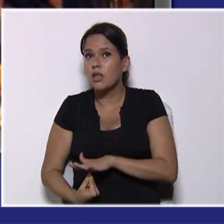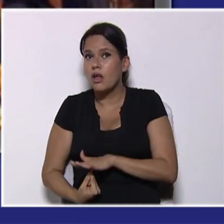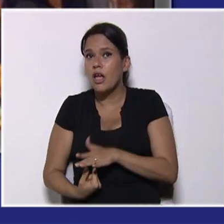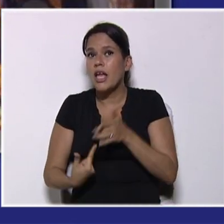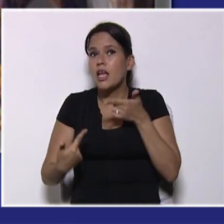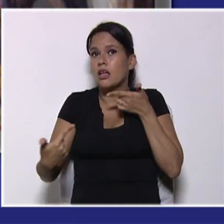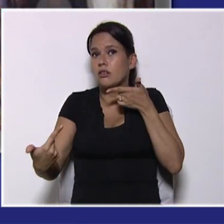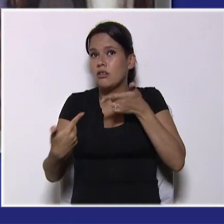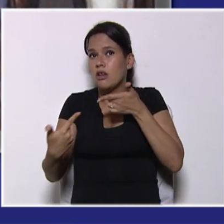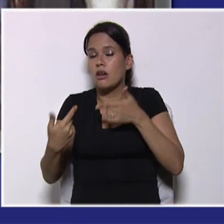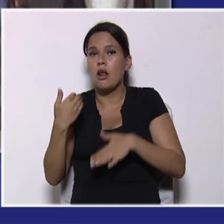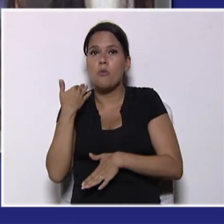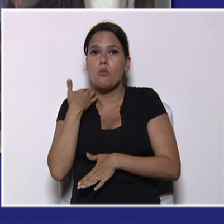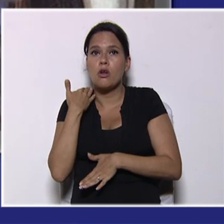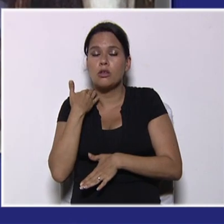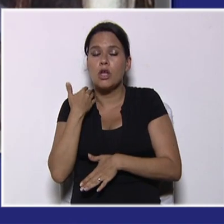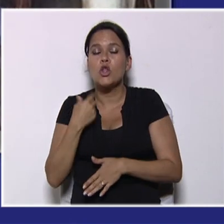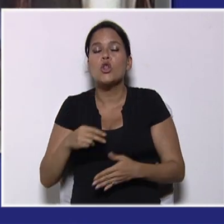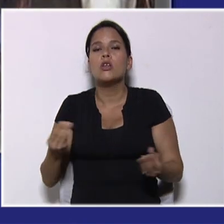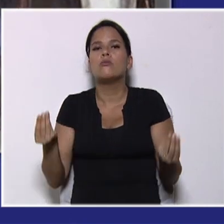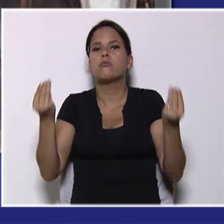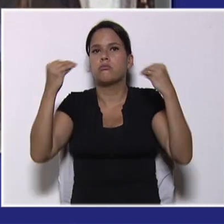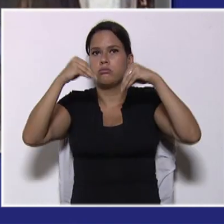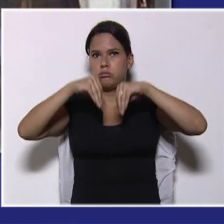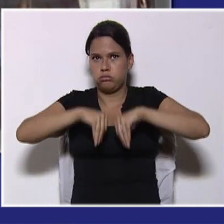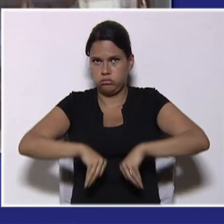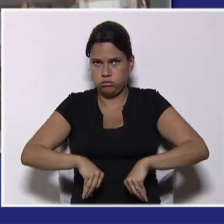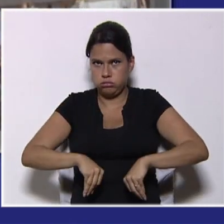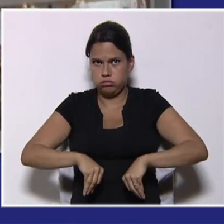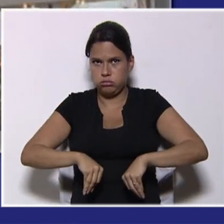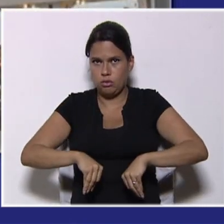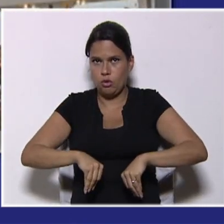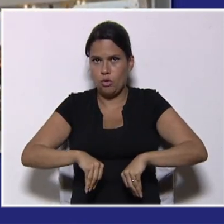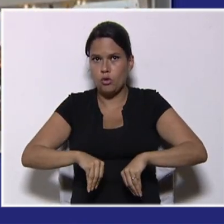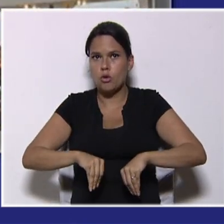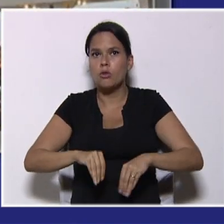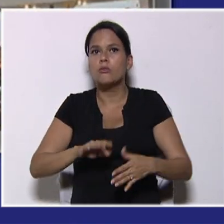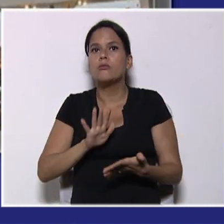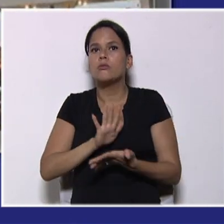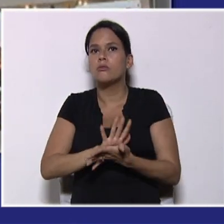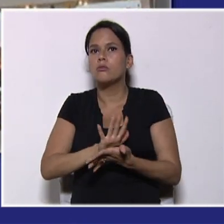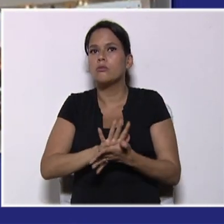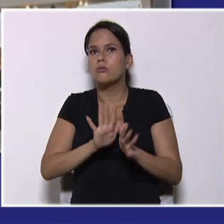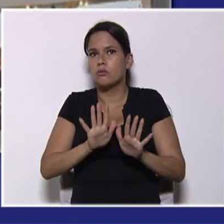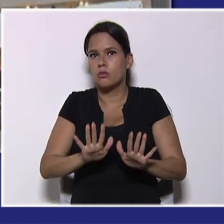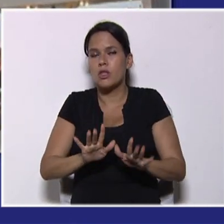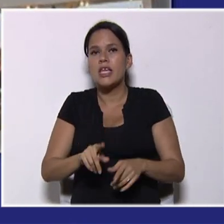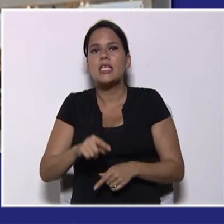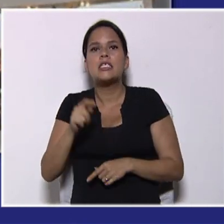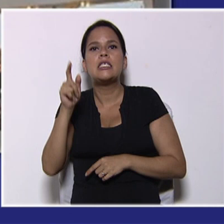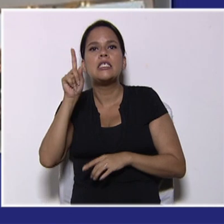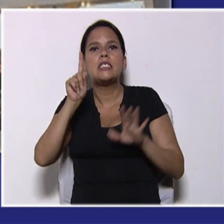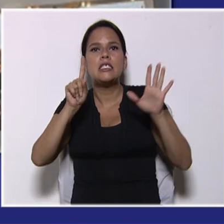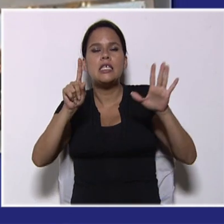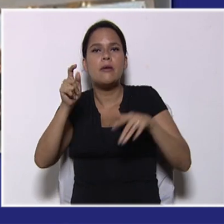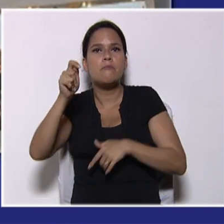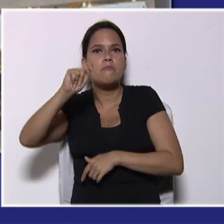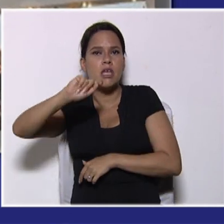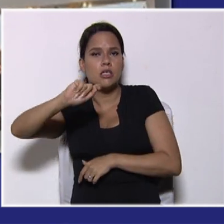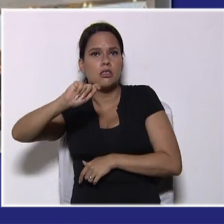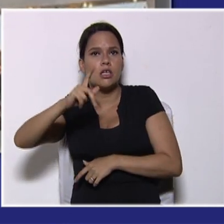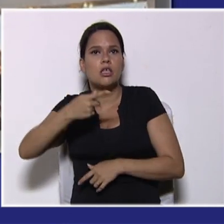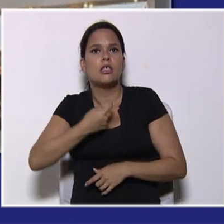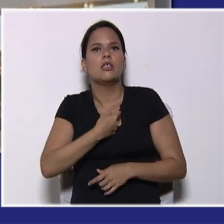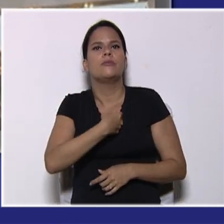muerte, donde se acordó una tregua de 6 meses y significó el reconocimiento por parte de España, de la